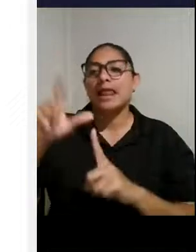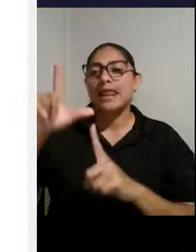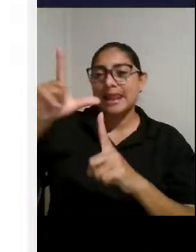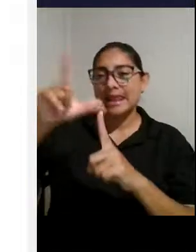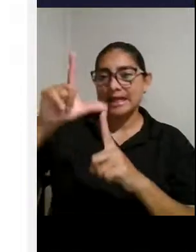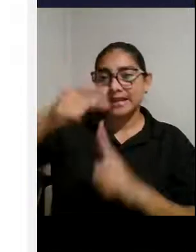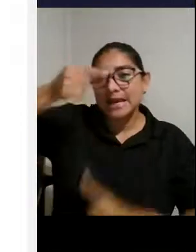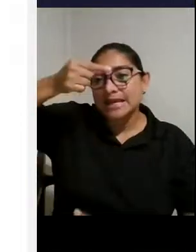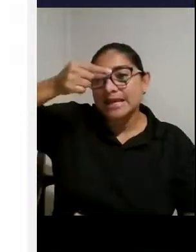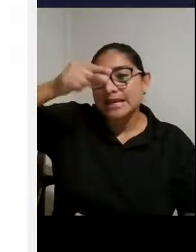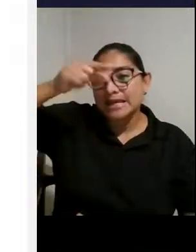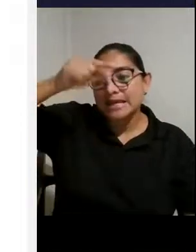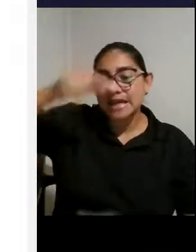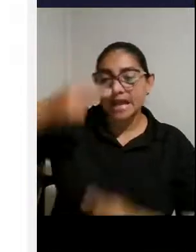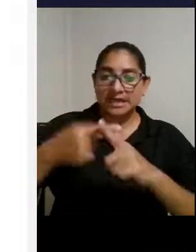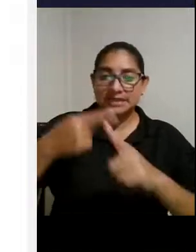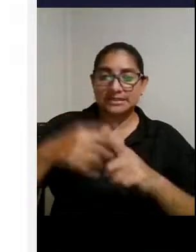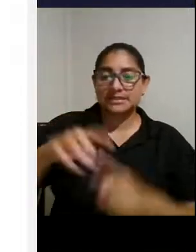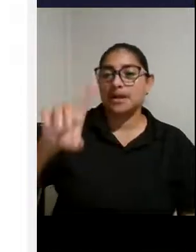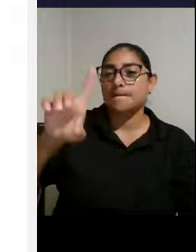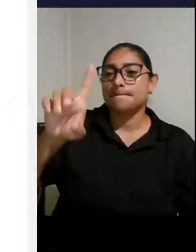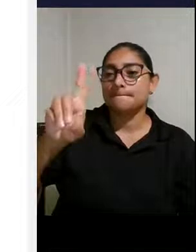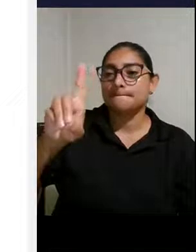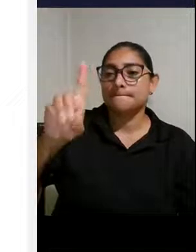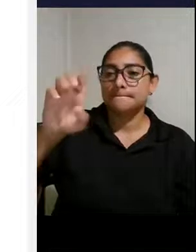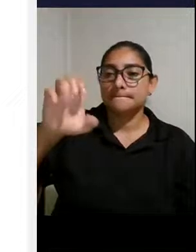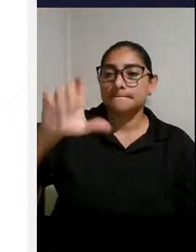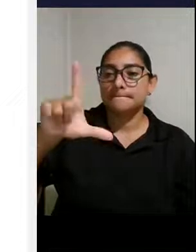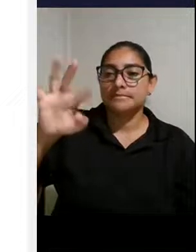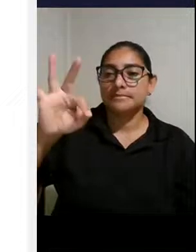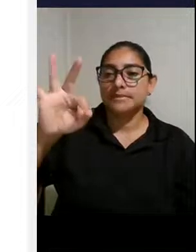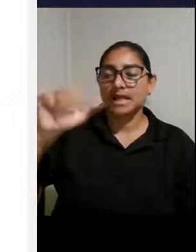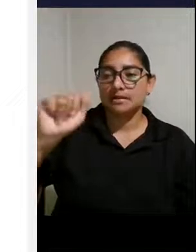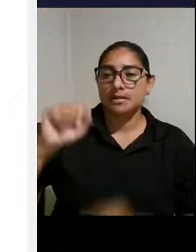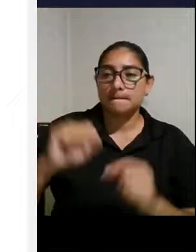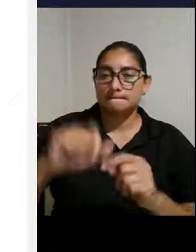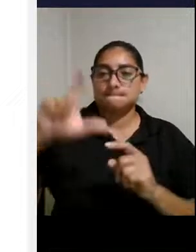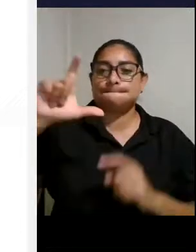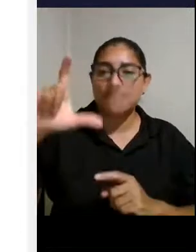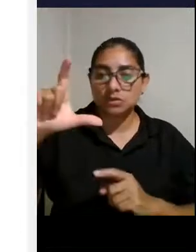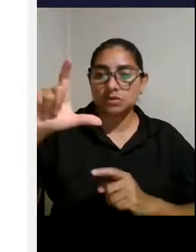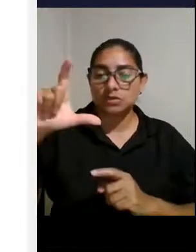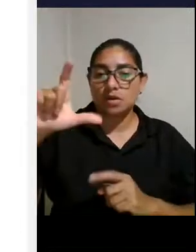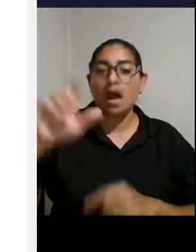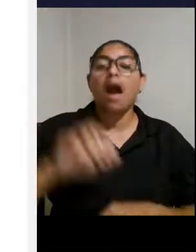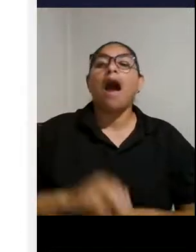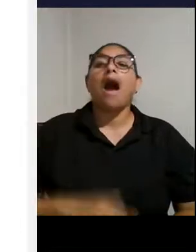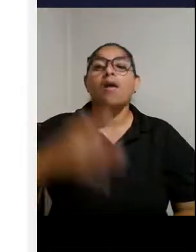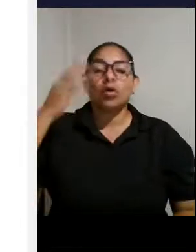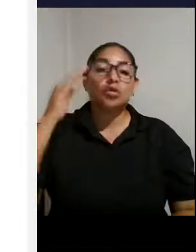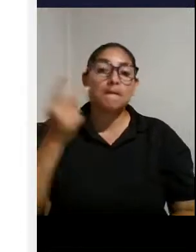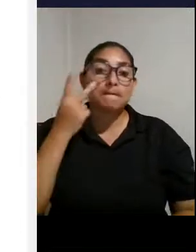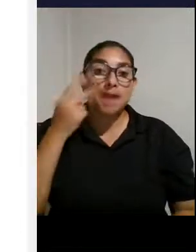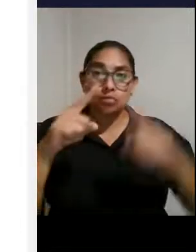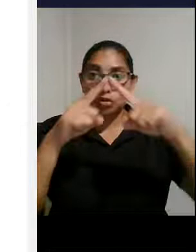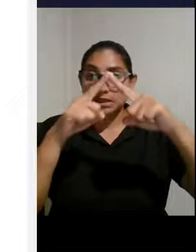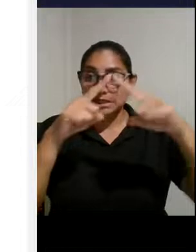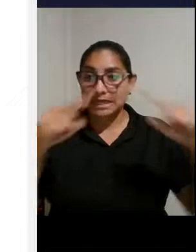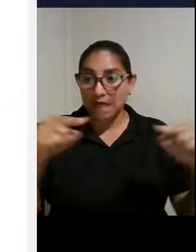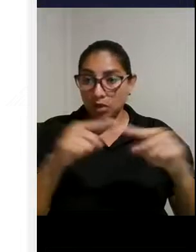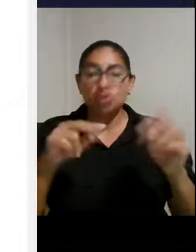llama delta en mayúscula. Entonces, cuando nosotros veamos la letra delta delante de una